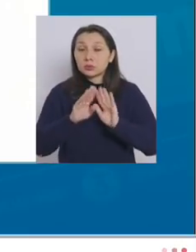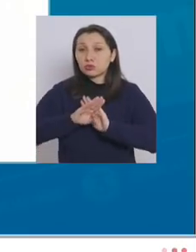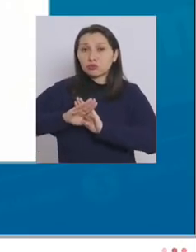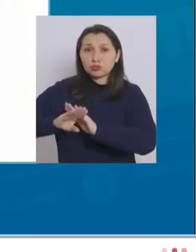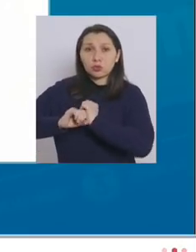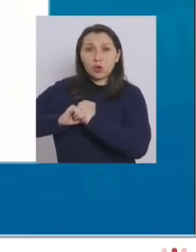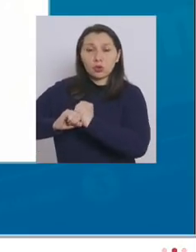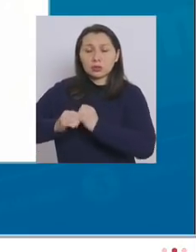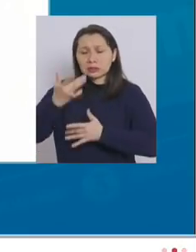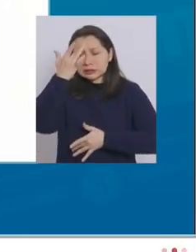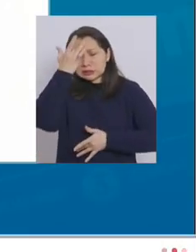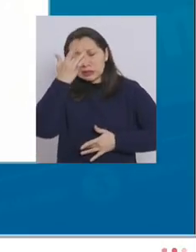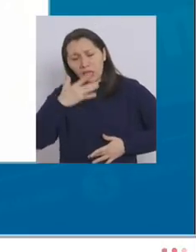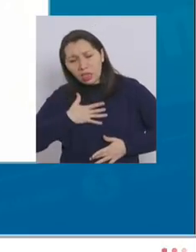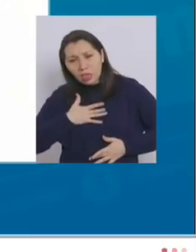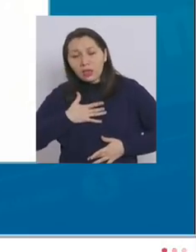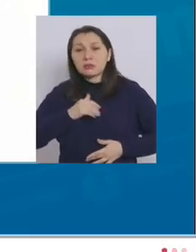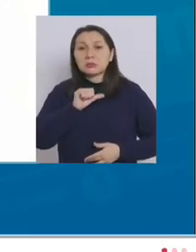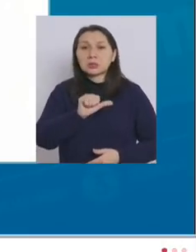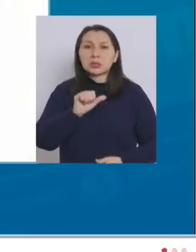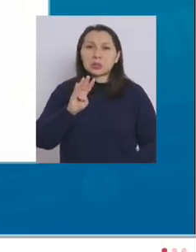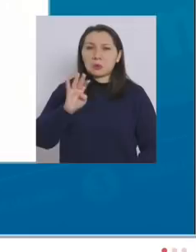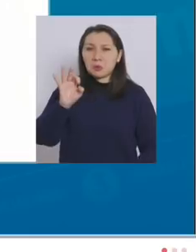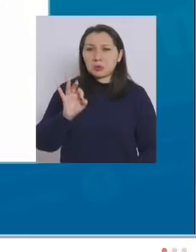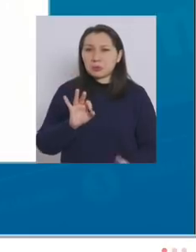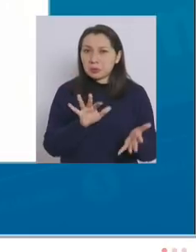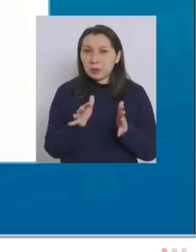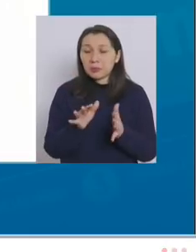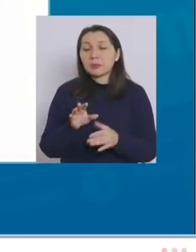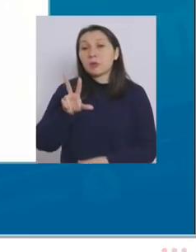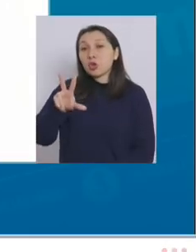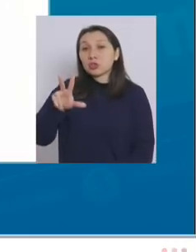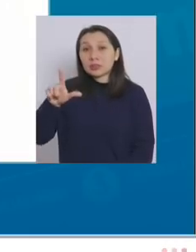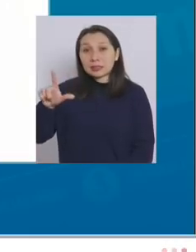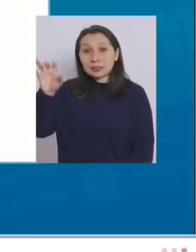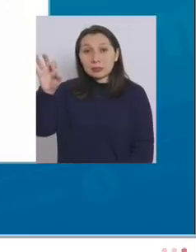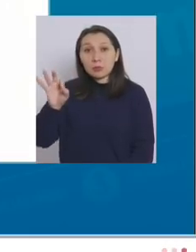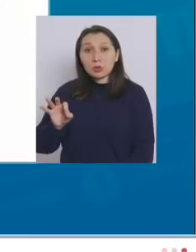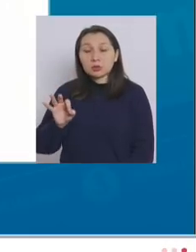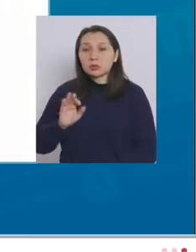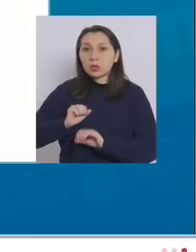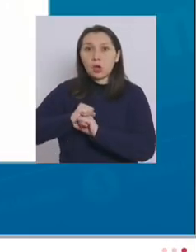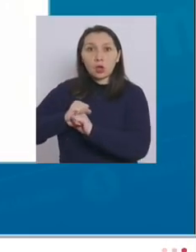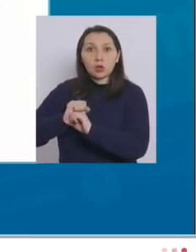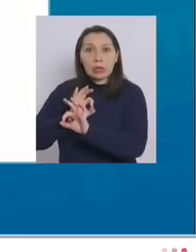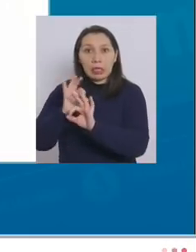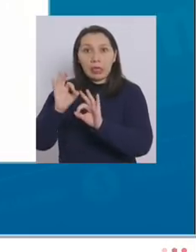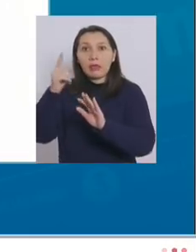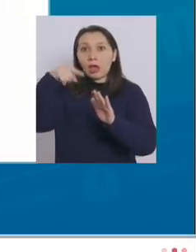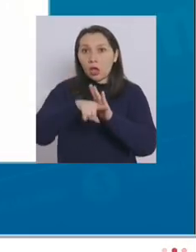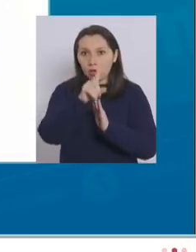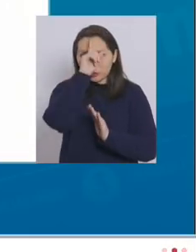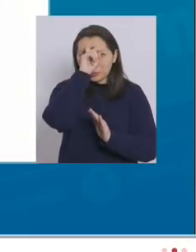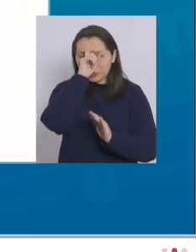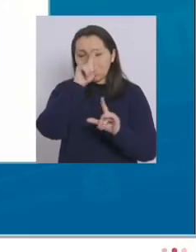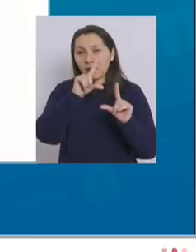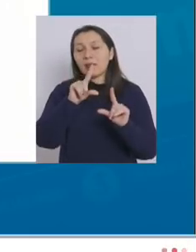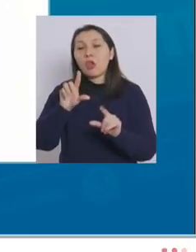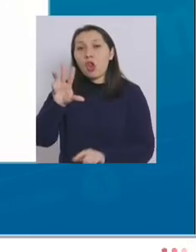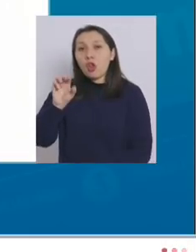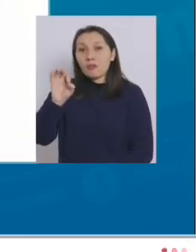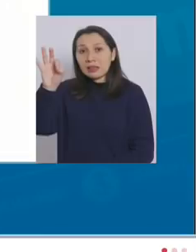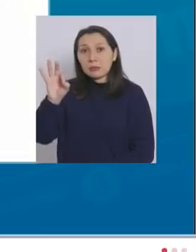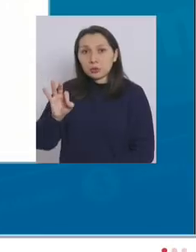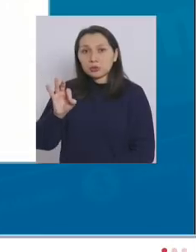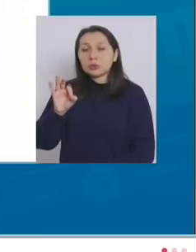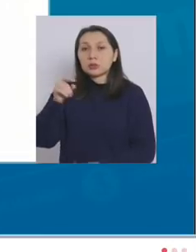COVID sintomático es cerca de un 64%, cerca de 87% para prevenir hospitalización, un 90% para